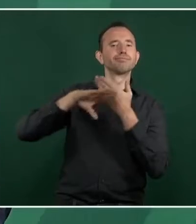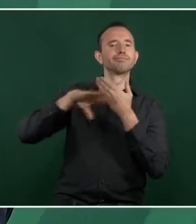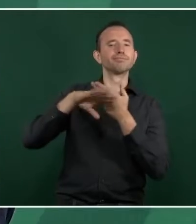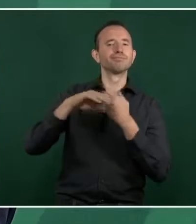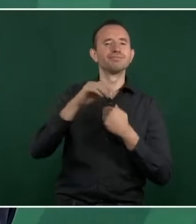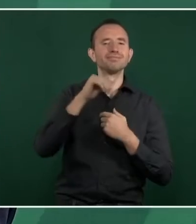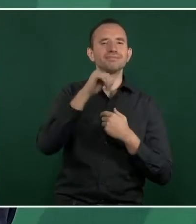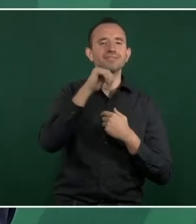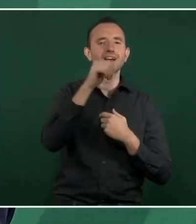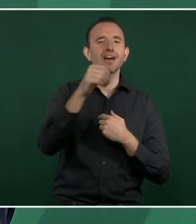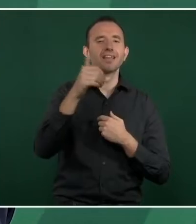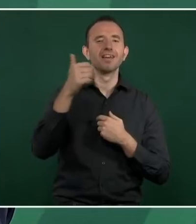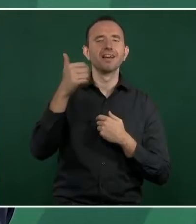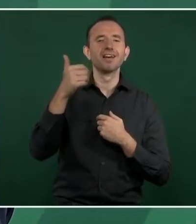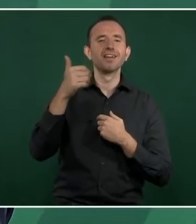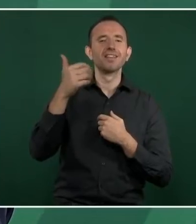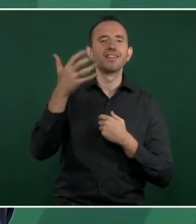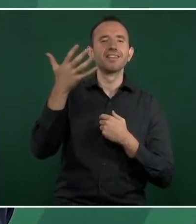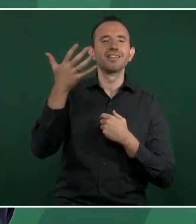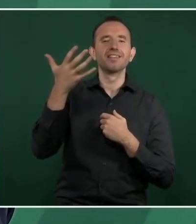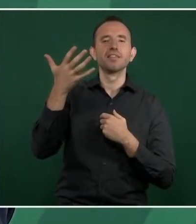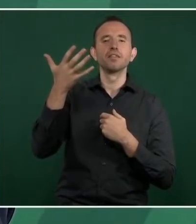10,